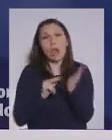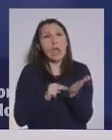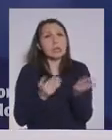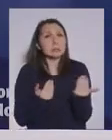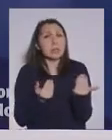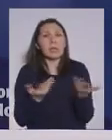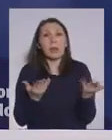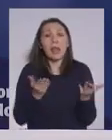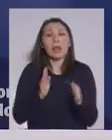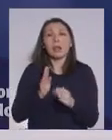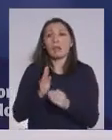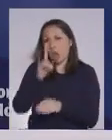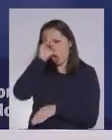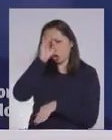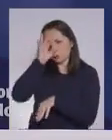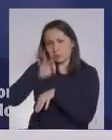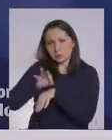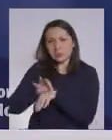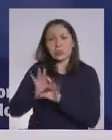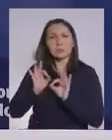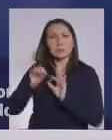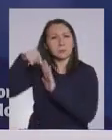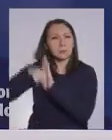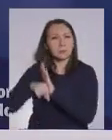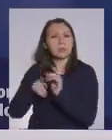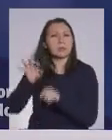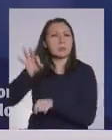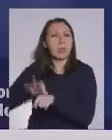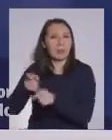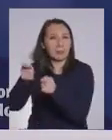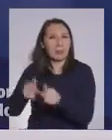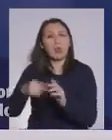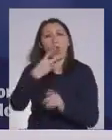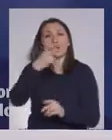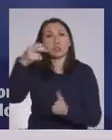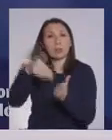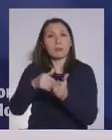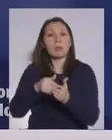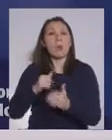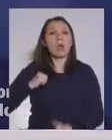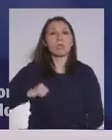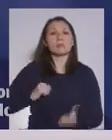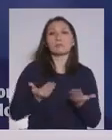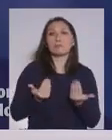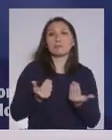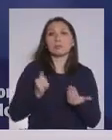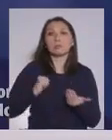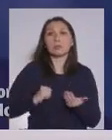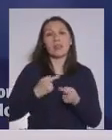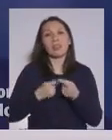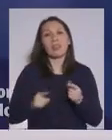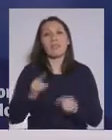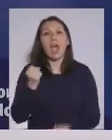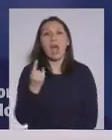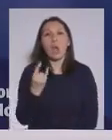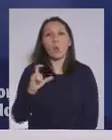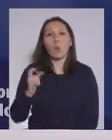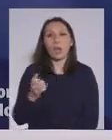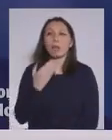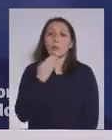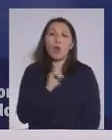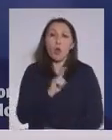para atención de especialidades y más de 200.000 personas en listas de espera de cirugía y en patologías auge y no